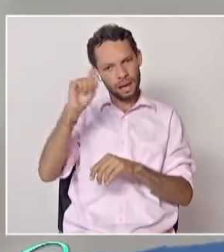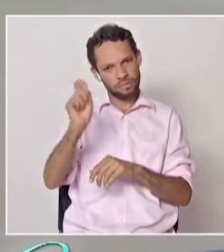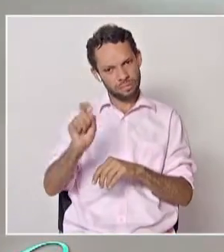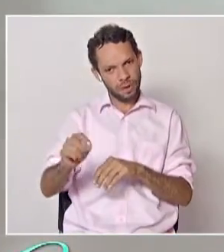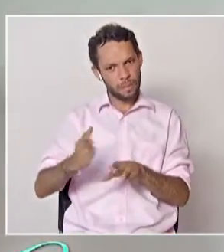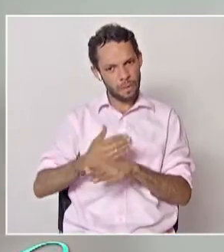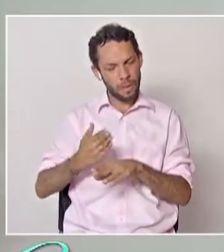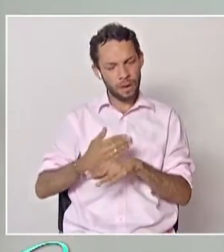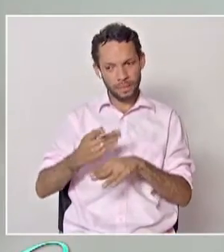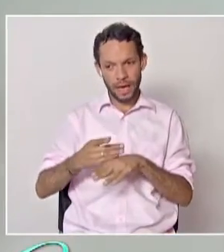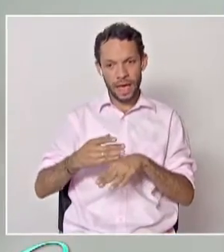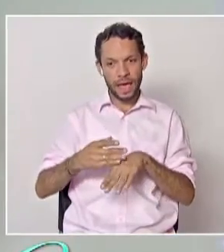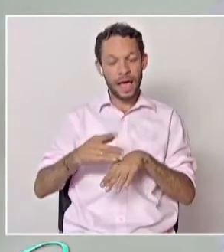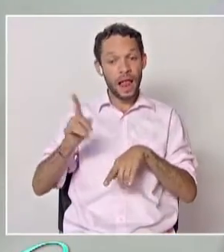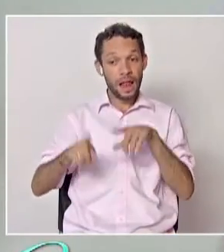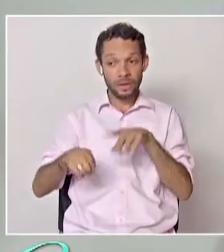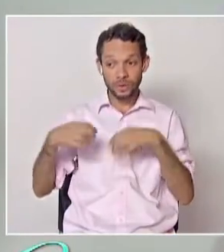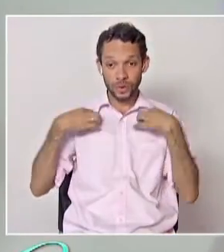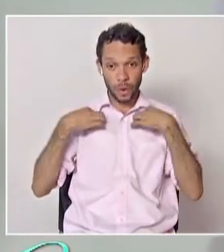veces cuando están desnudos